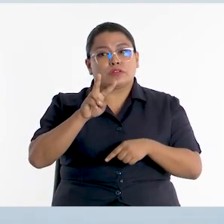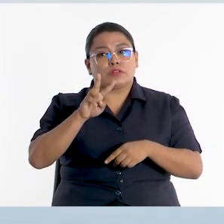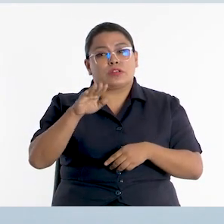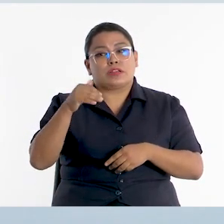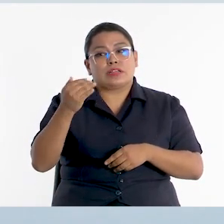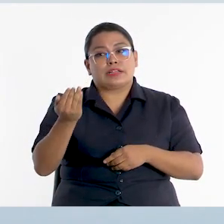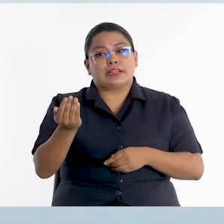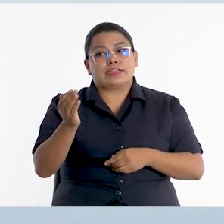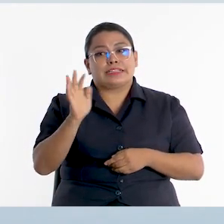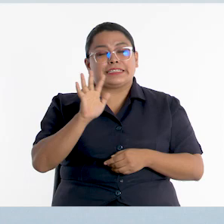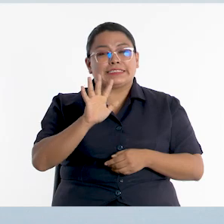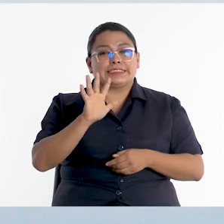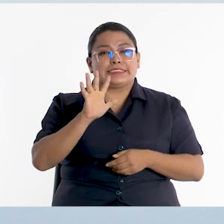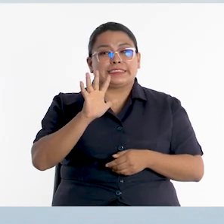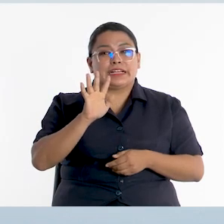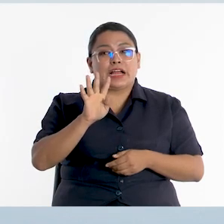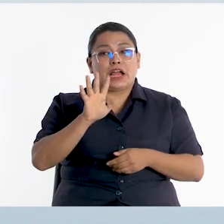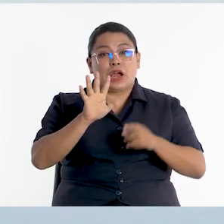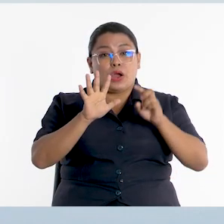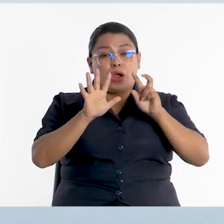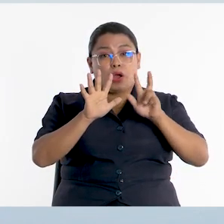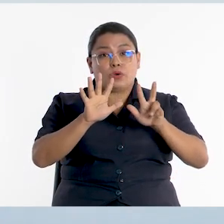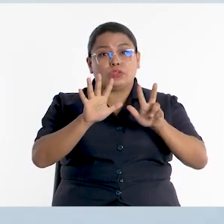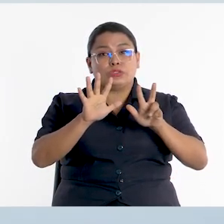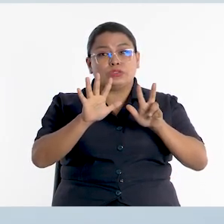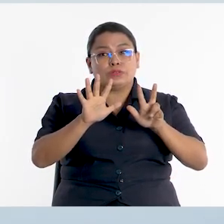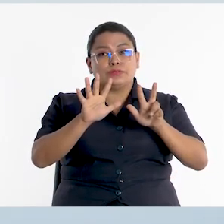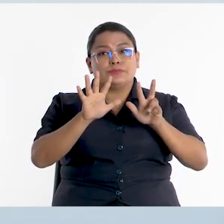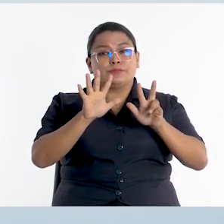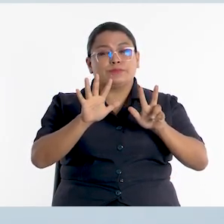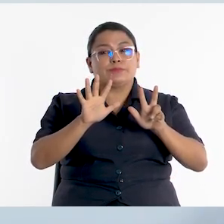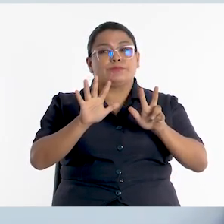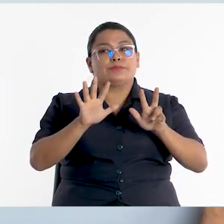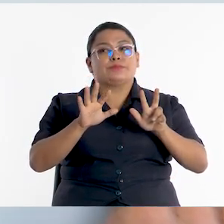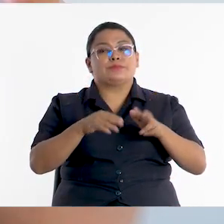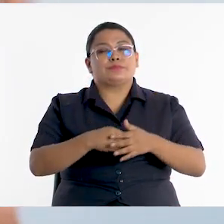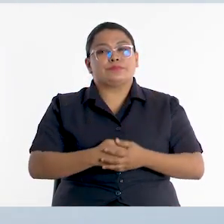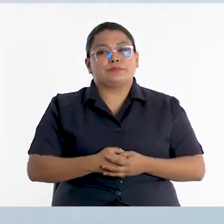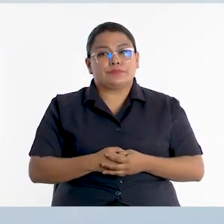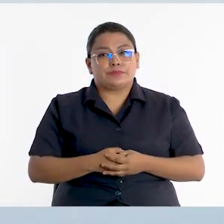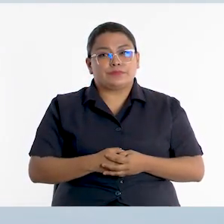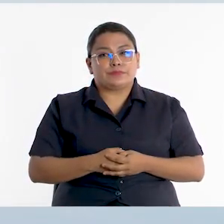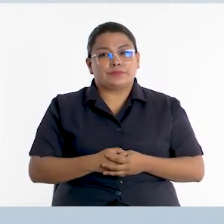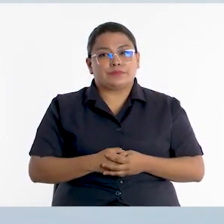4 por 2 es igual a 8.